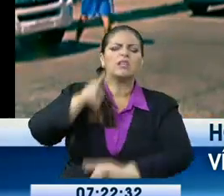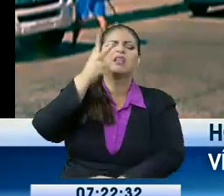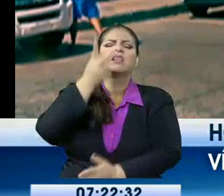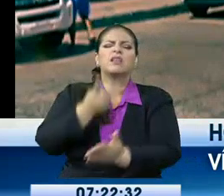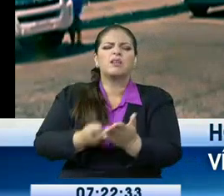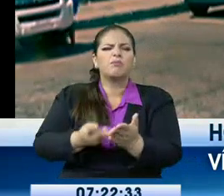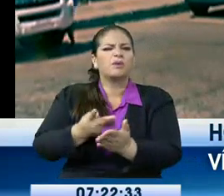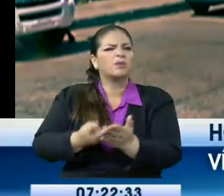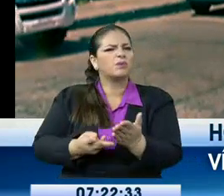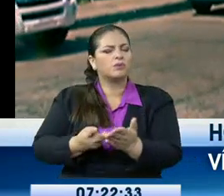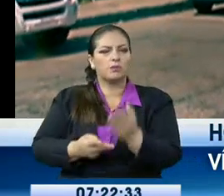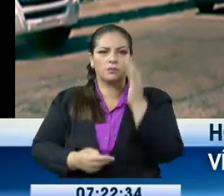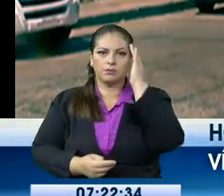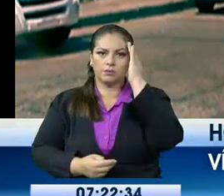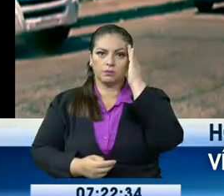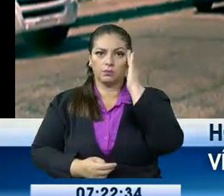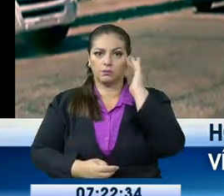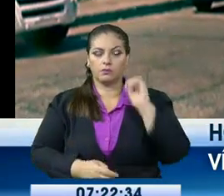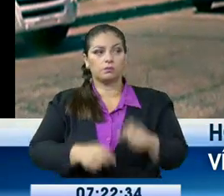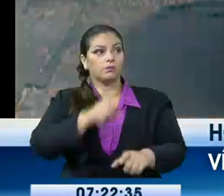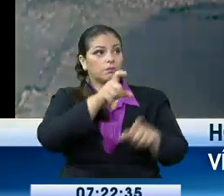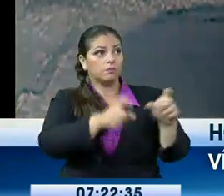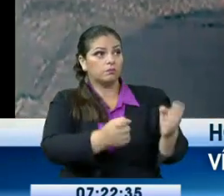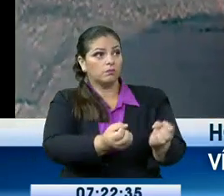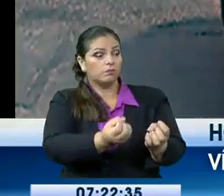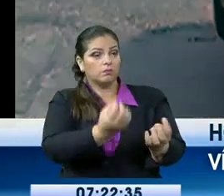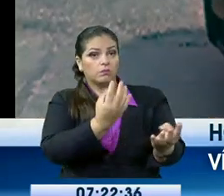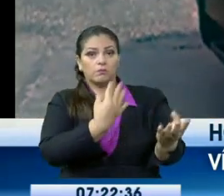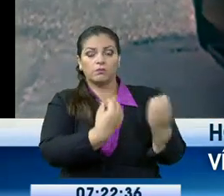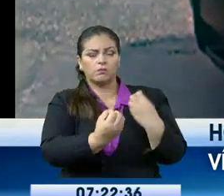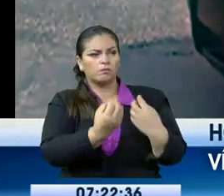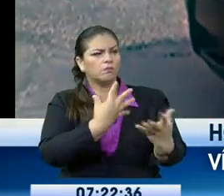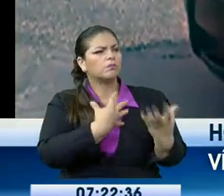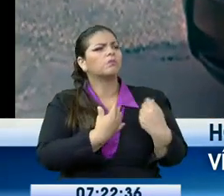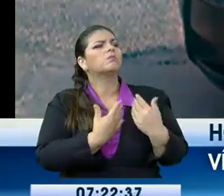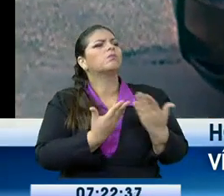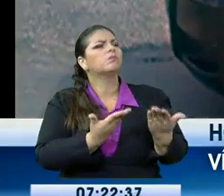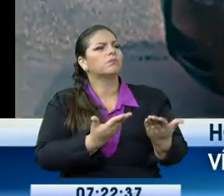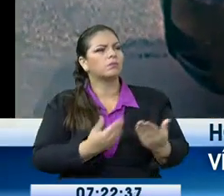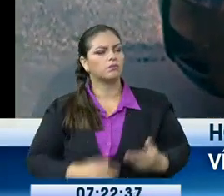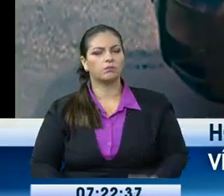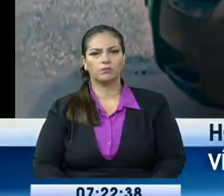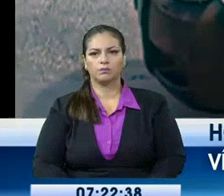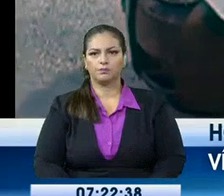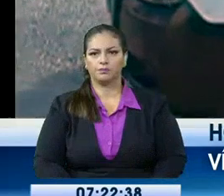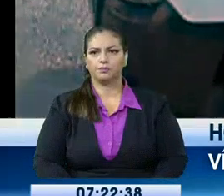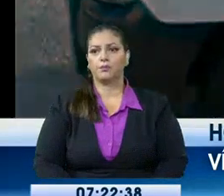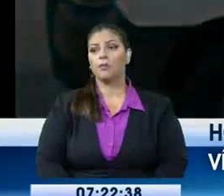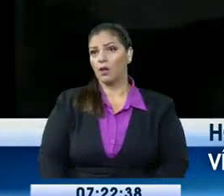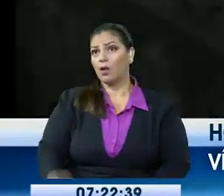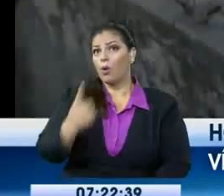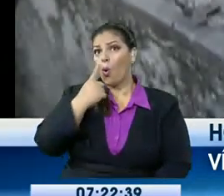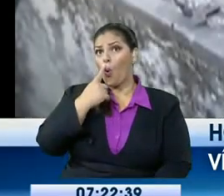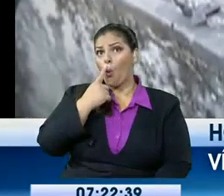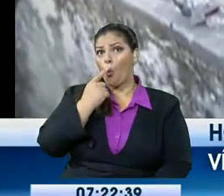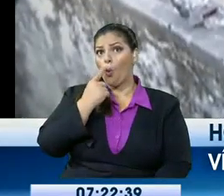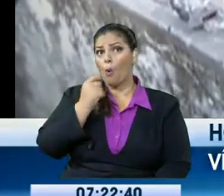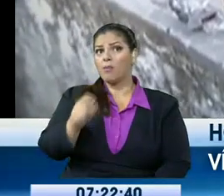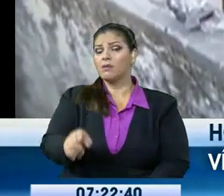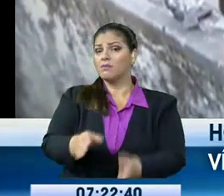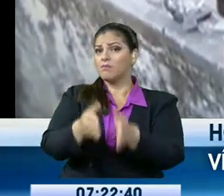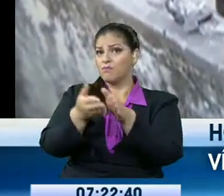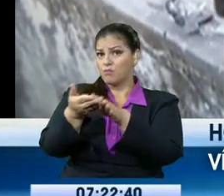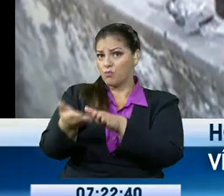del lugar tenían sus propias hipótesis de lo que ocurrió. Con la novedad de que había una persona